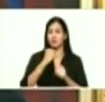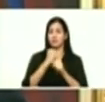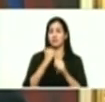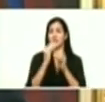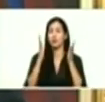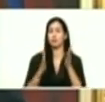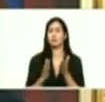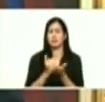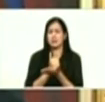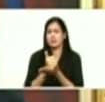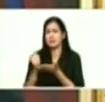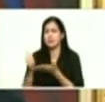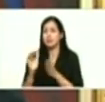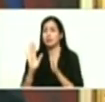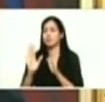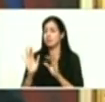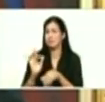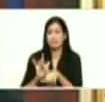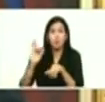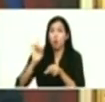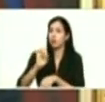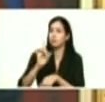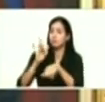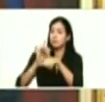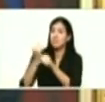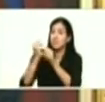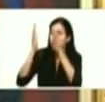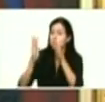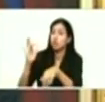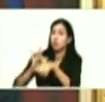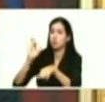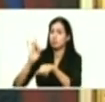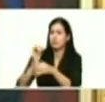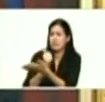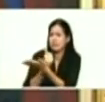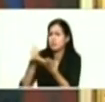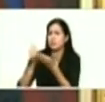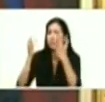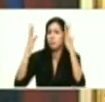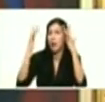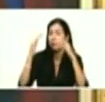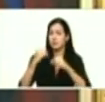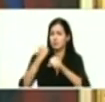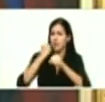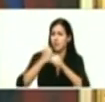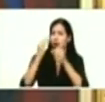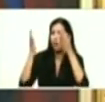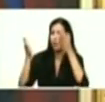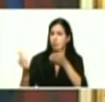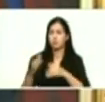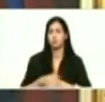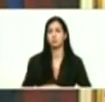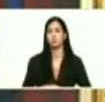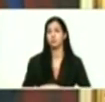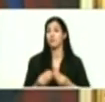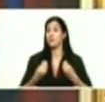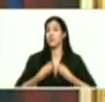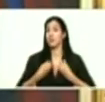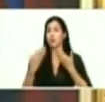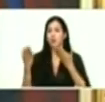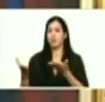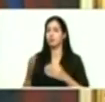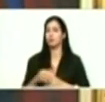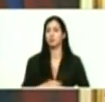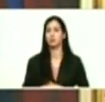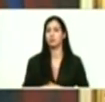sagrados el que trabaja es sagrado porque es sus manos es su ocupación es su vida los